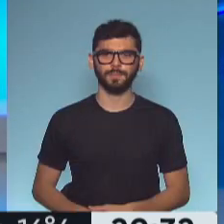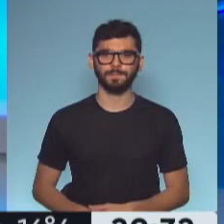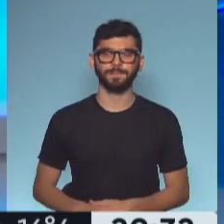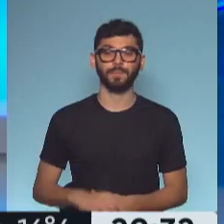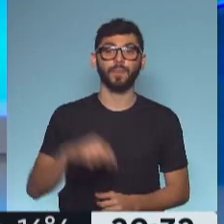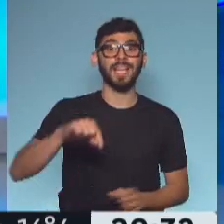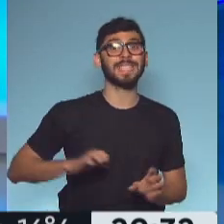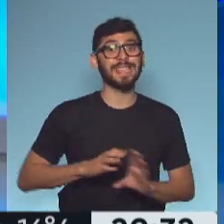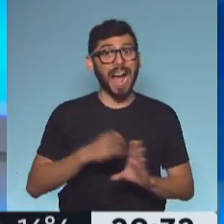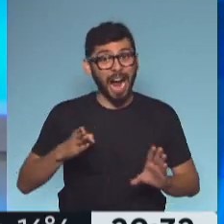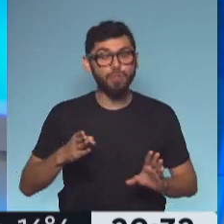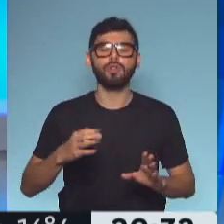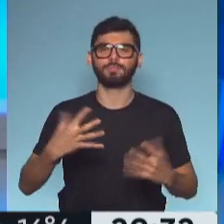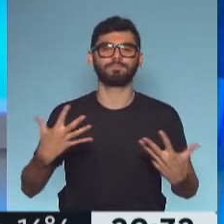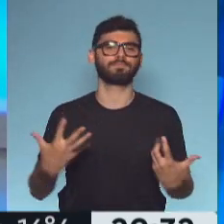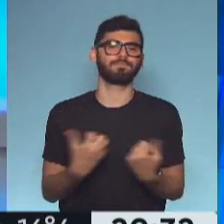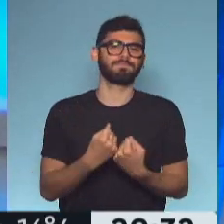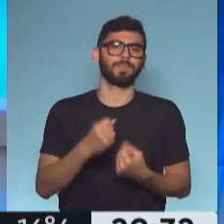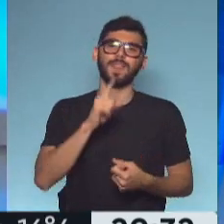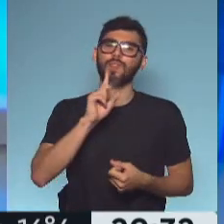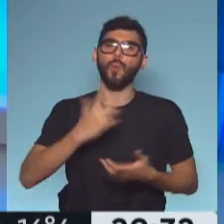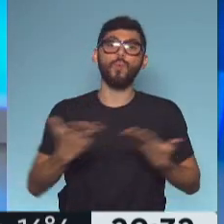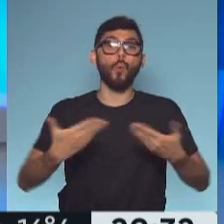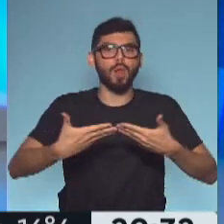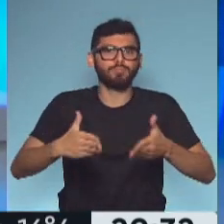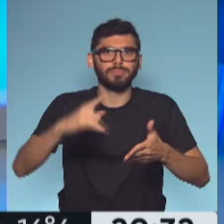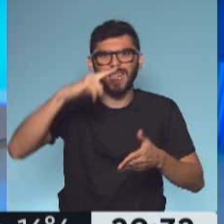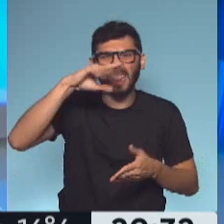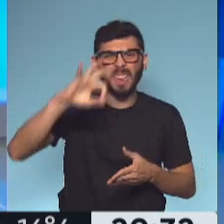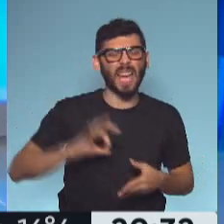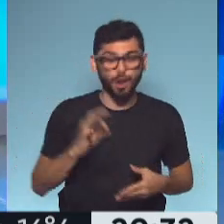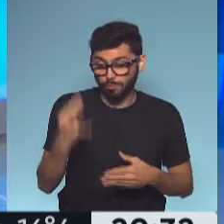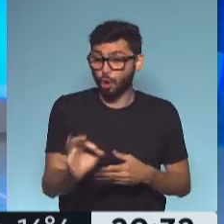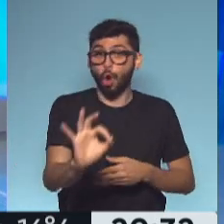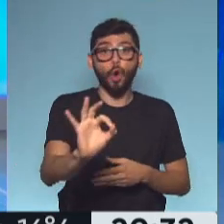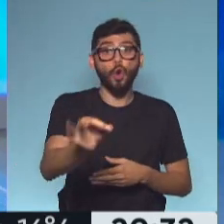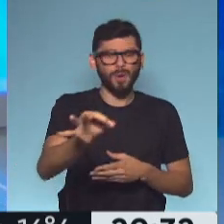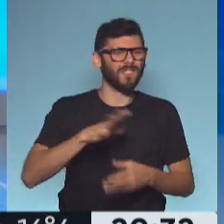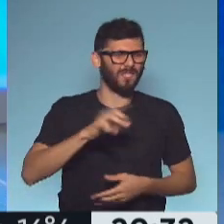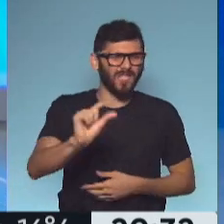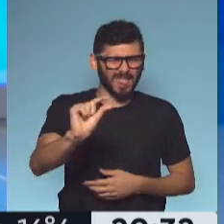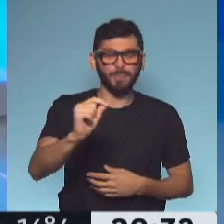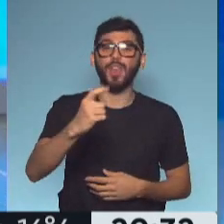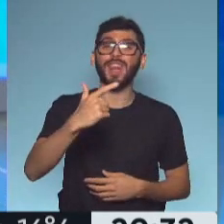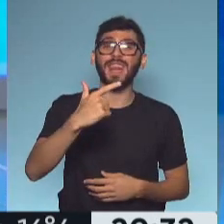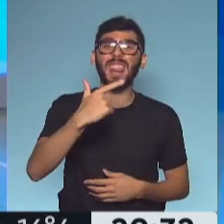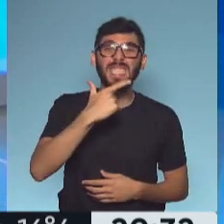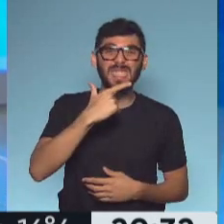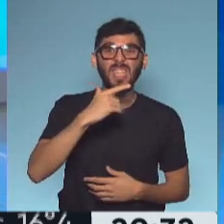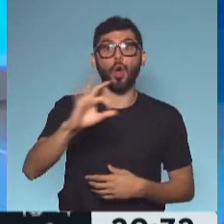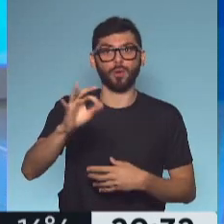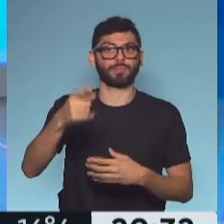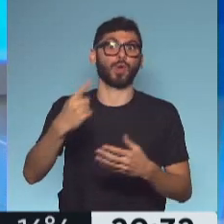cumplen este año 70 uh-huh. años salir de la televisión pública puntualmente en octubre. Falta muy poco nada más. El 17 va a ser ese